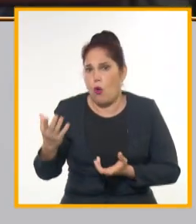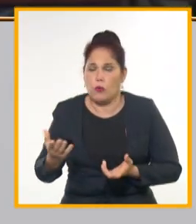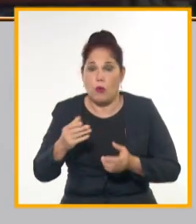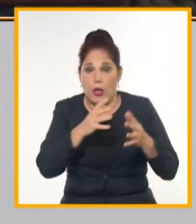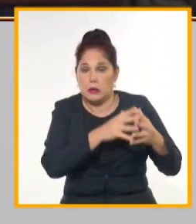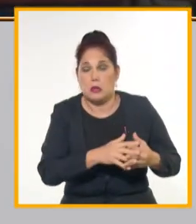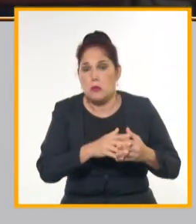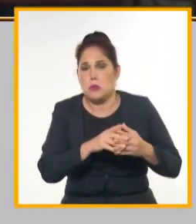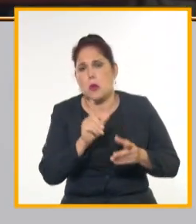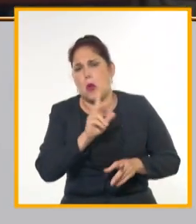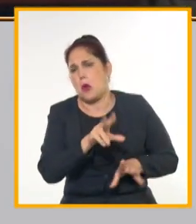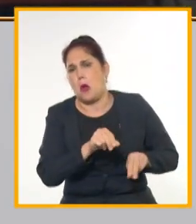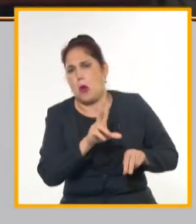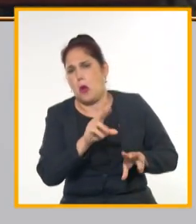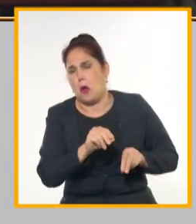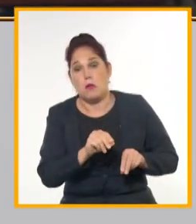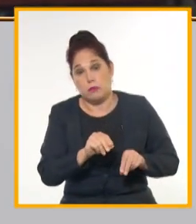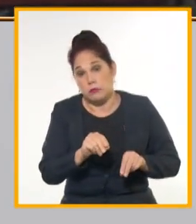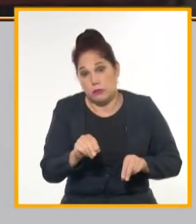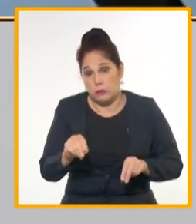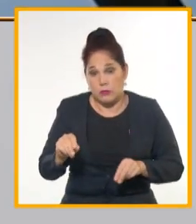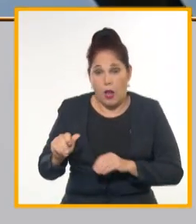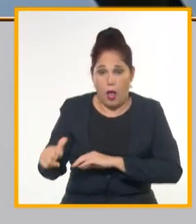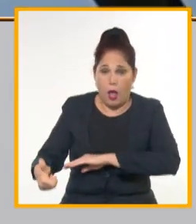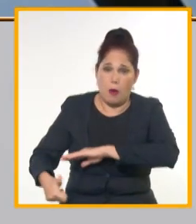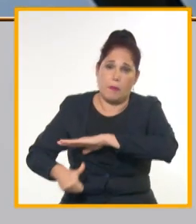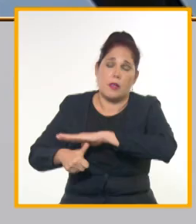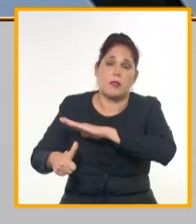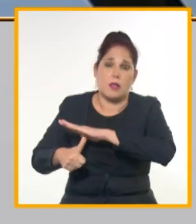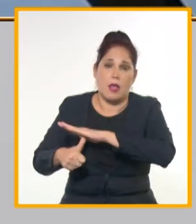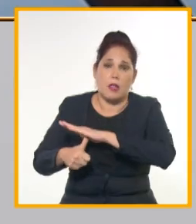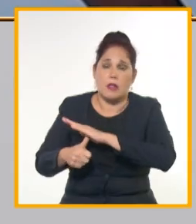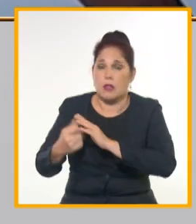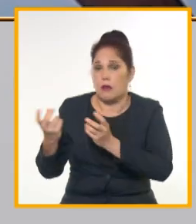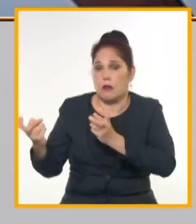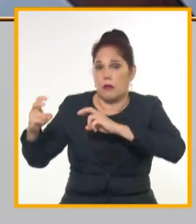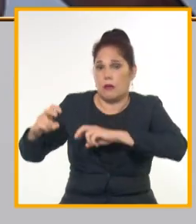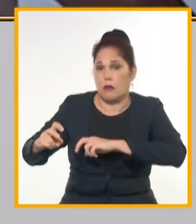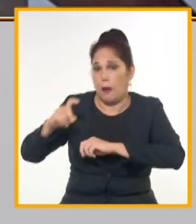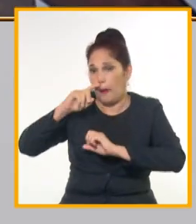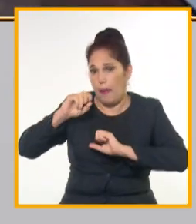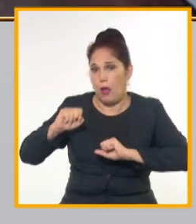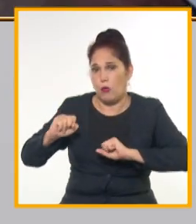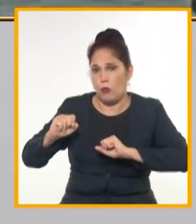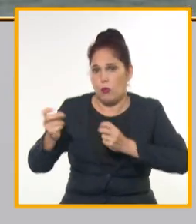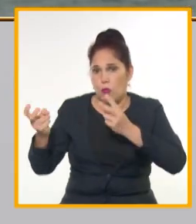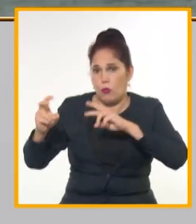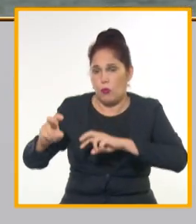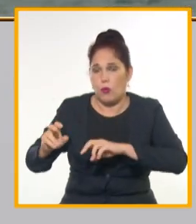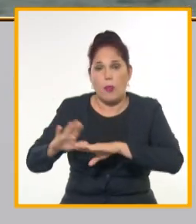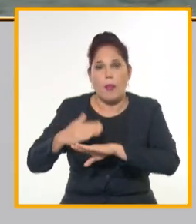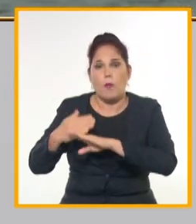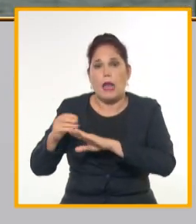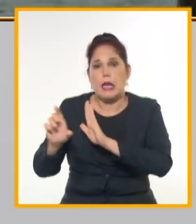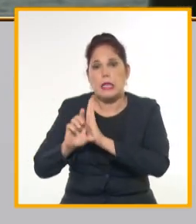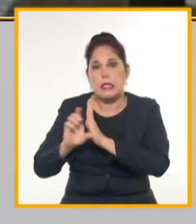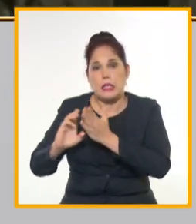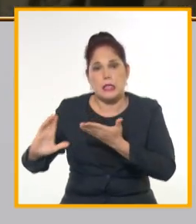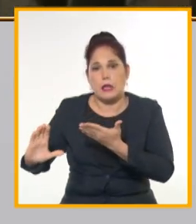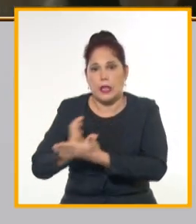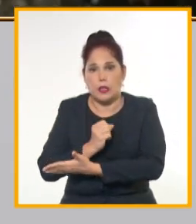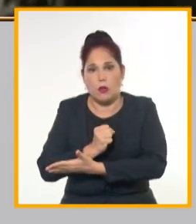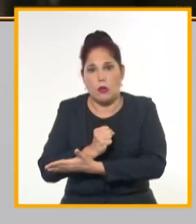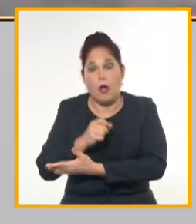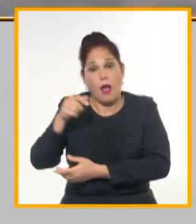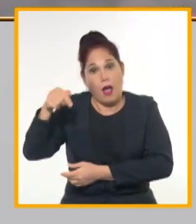negaba a la presidencia de Nicolás Maduro. Después vino el retiro de la licencia a Chevron y